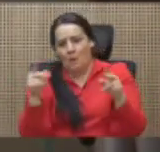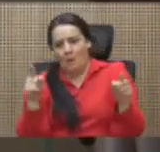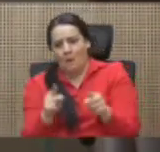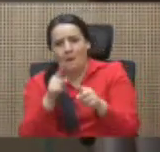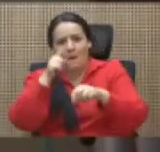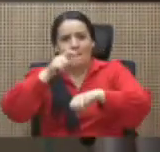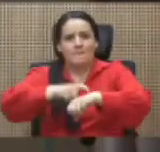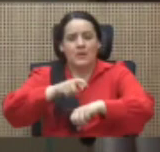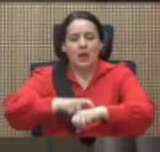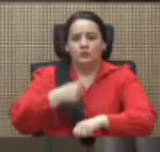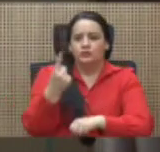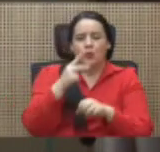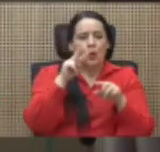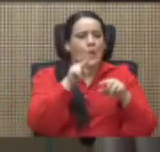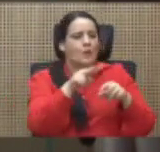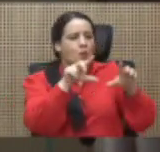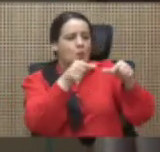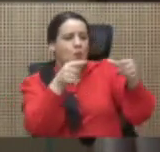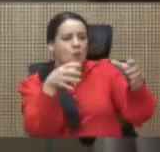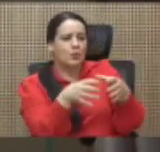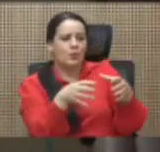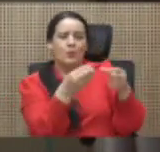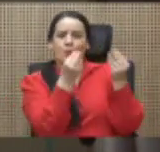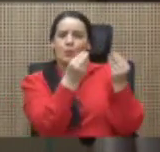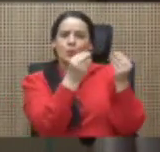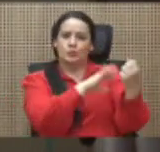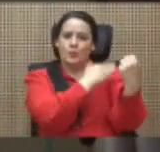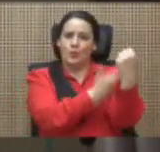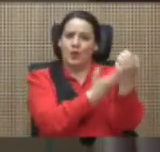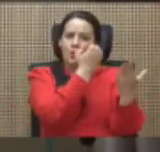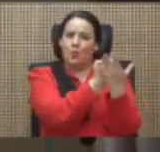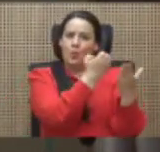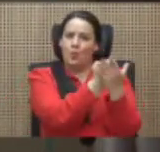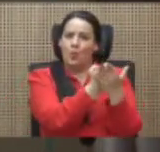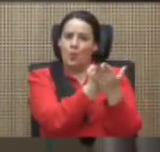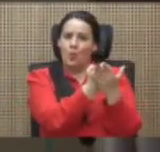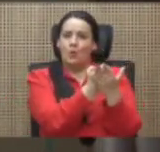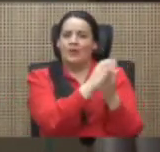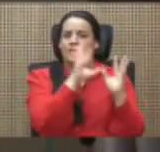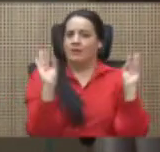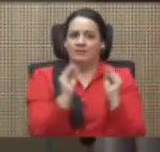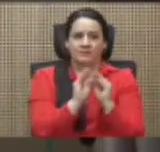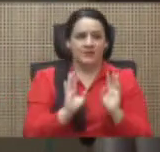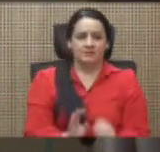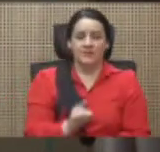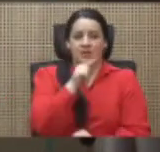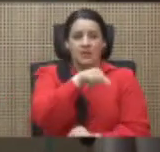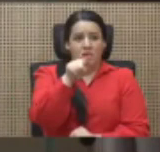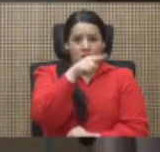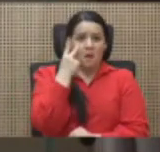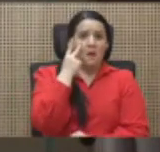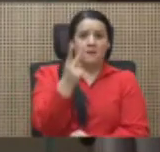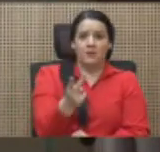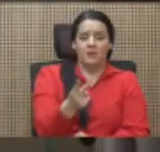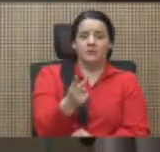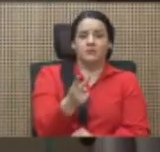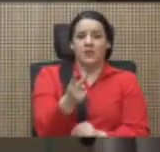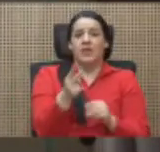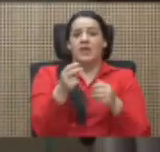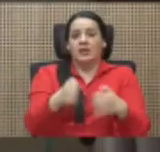en la mirada de unos grupos con mucho poder económico, que están mirando su existencia en esos 2